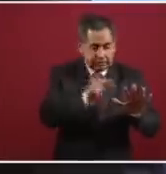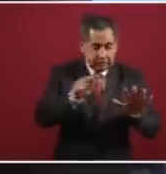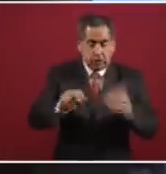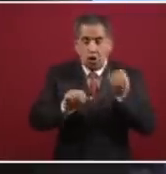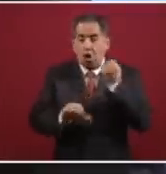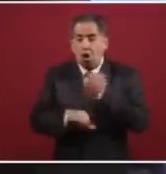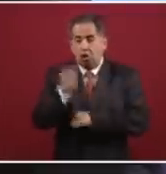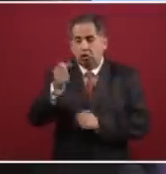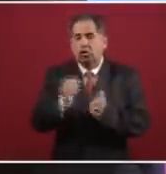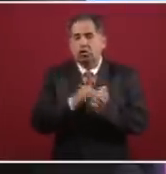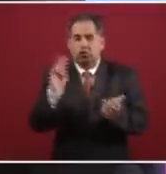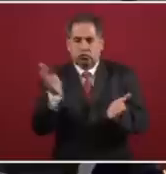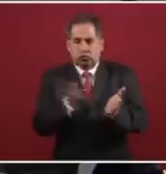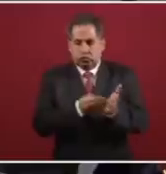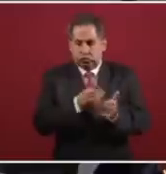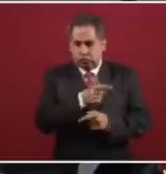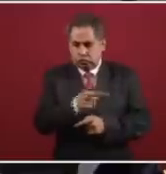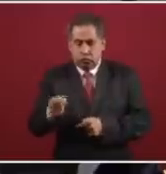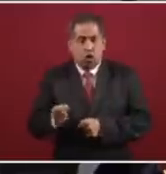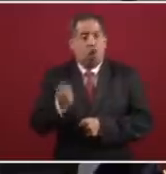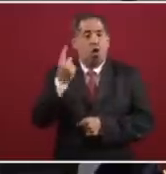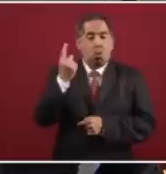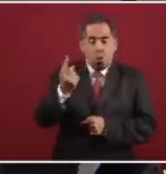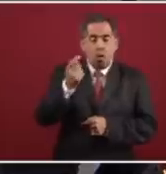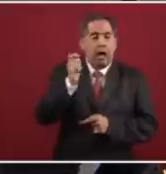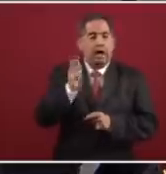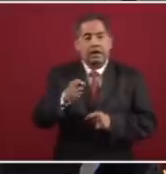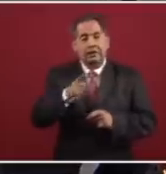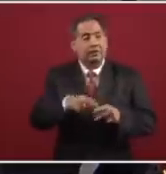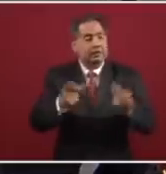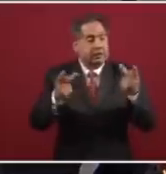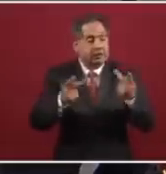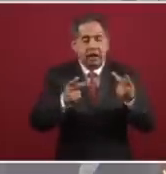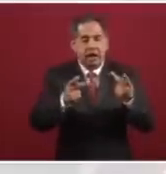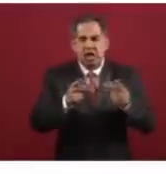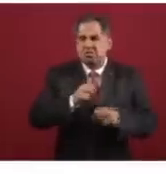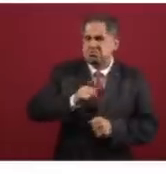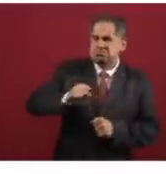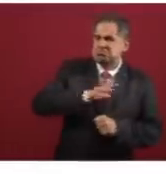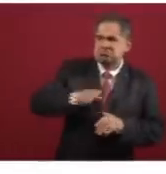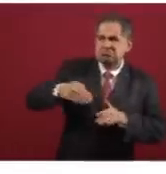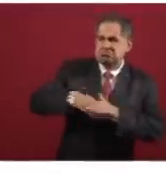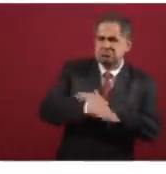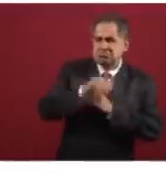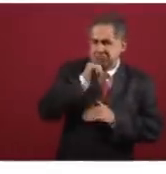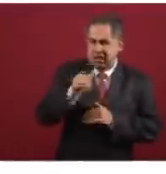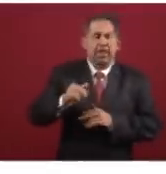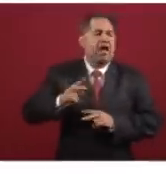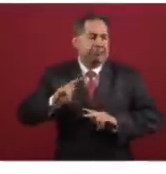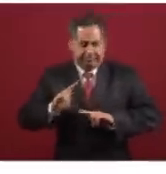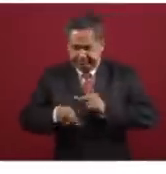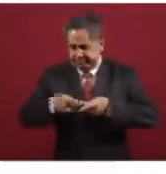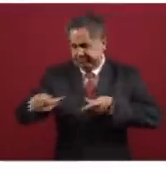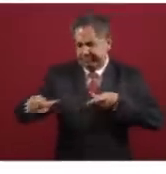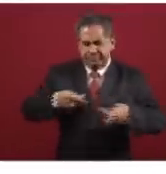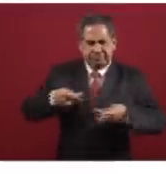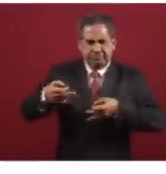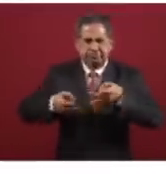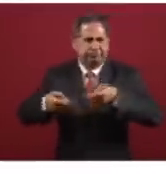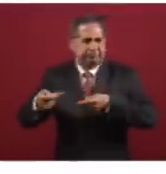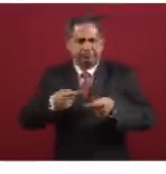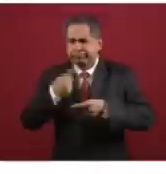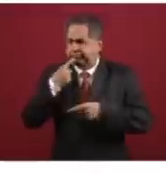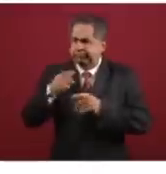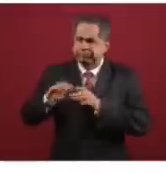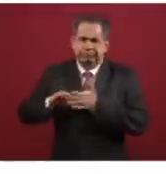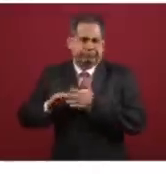con infracciones, una estación de venta no se dejó verificar. Estamos ya preparando, como en gasolina, un